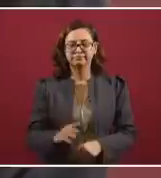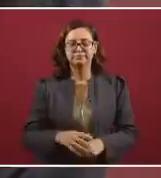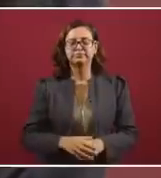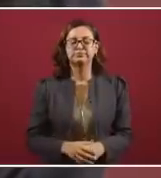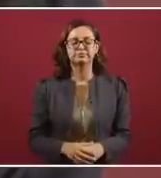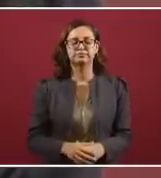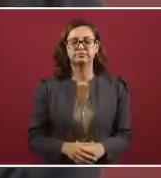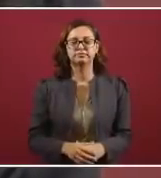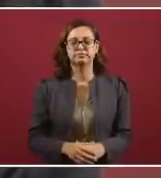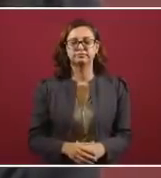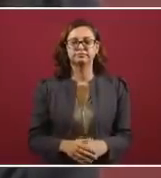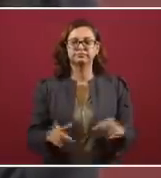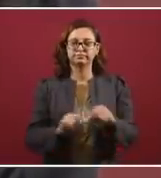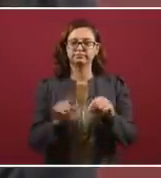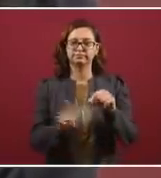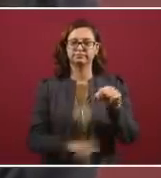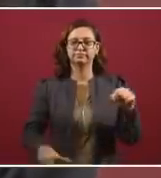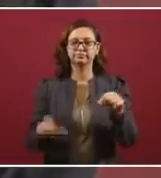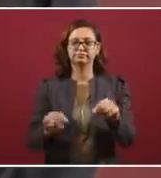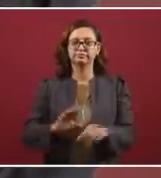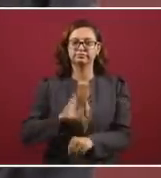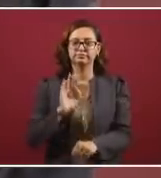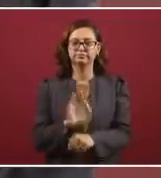para nuestra nación.